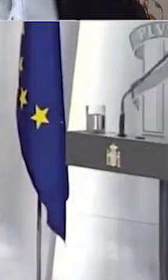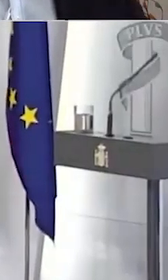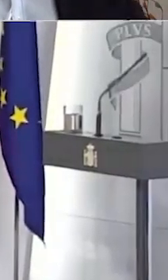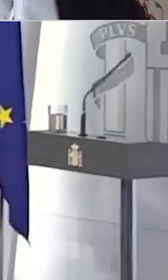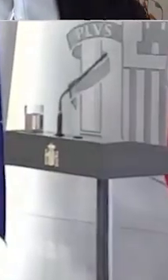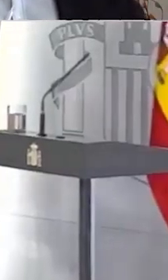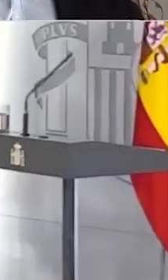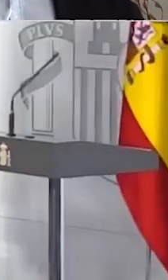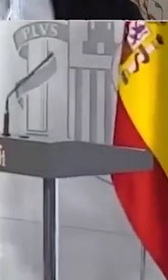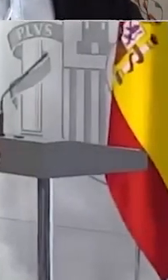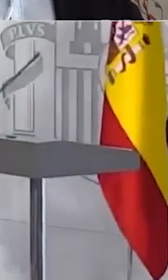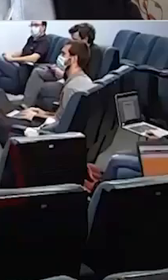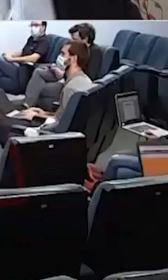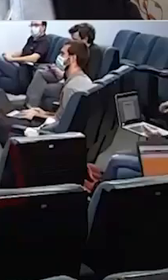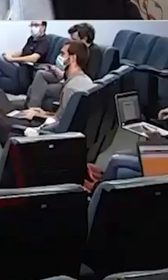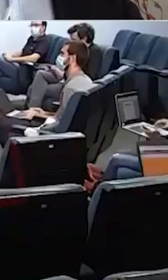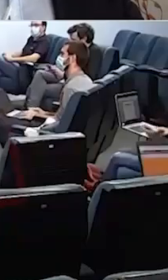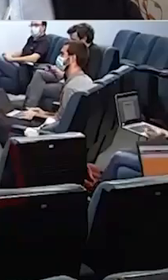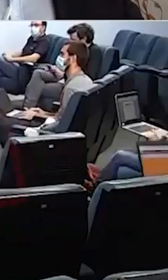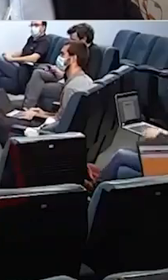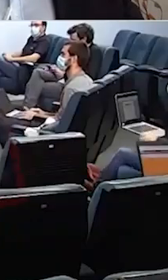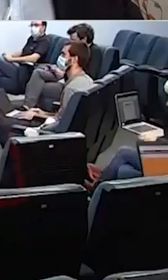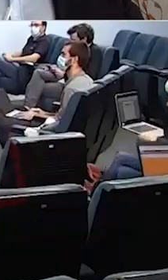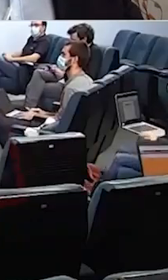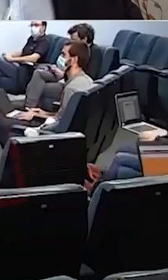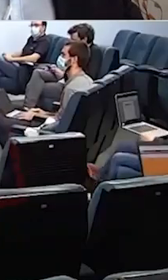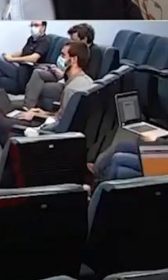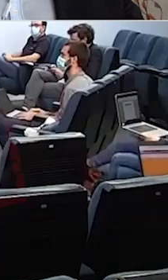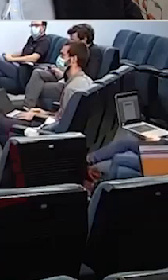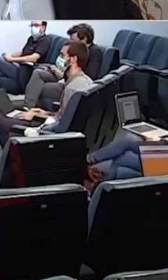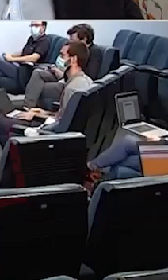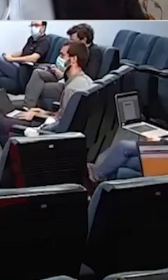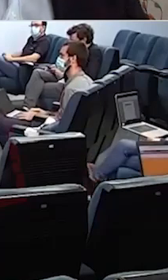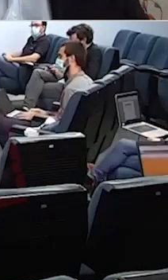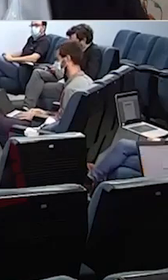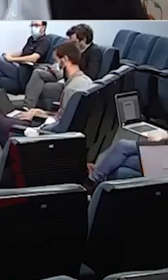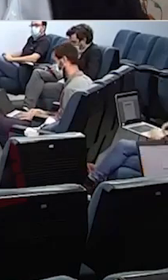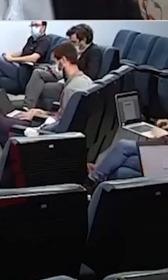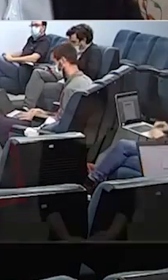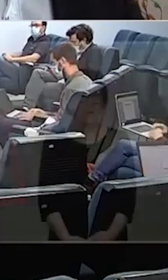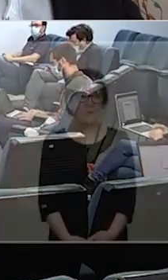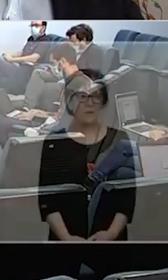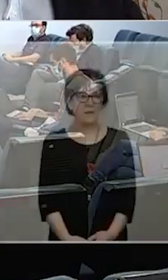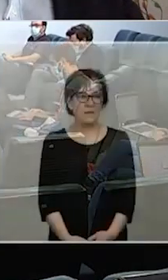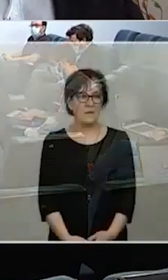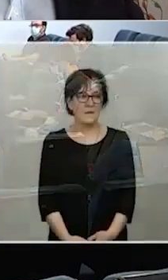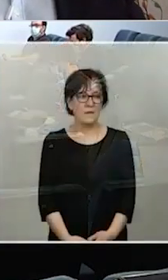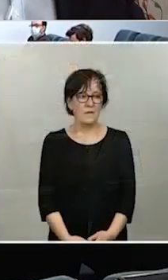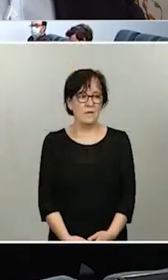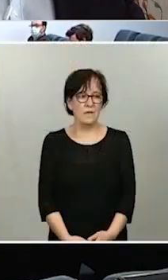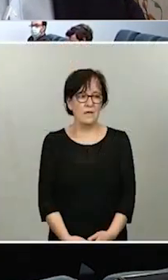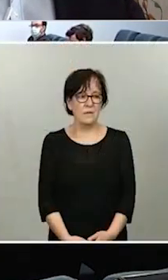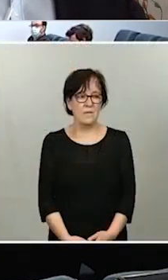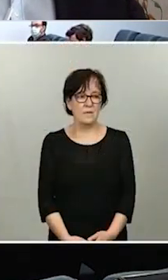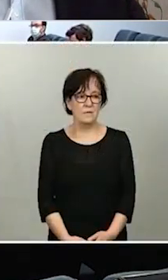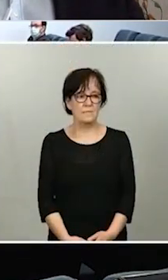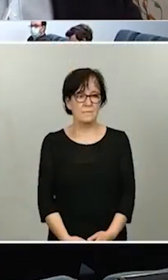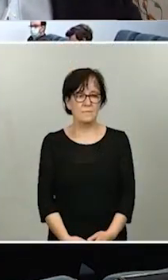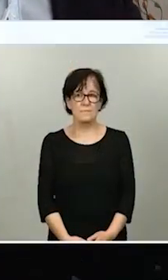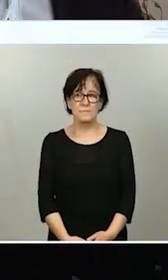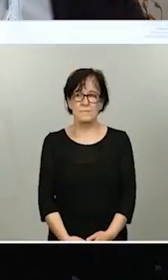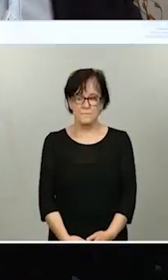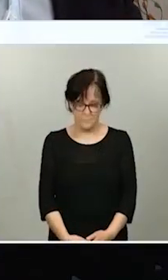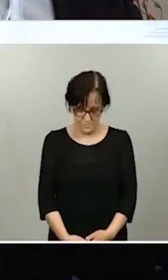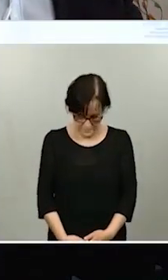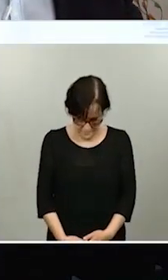láser en fin a sus medios voceros de este gobierno pensando que los humildes españoles